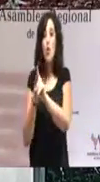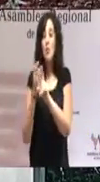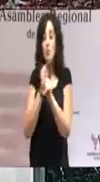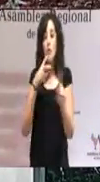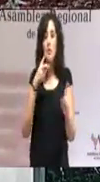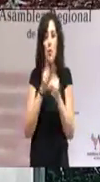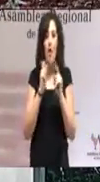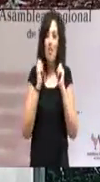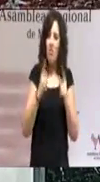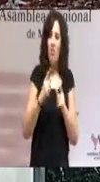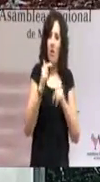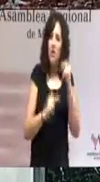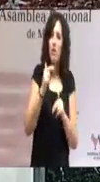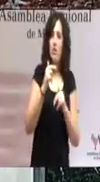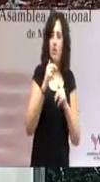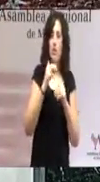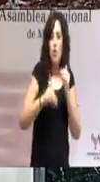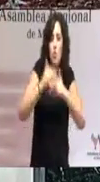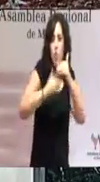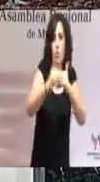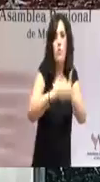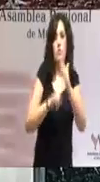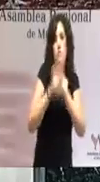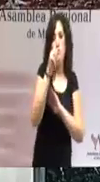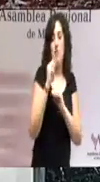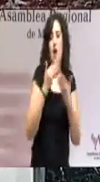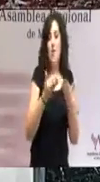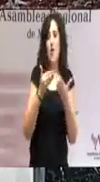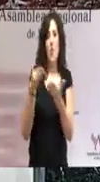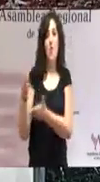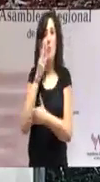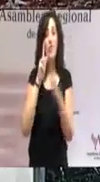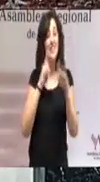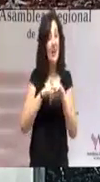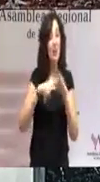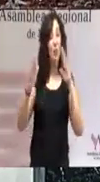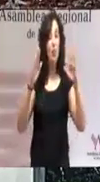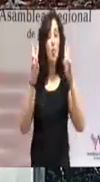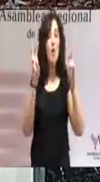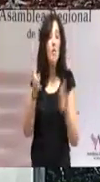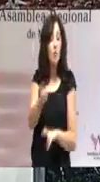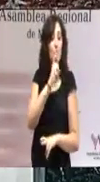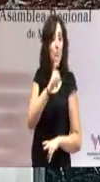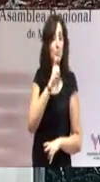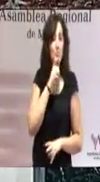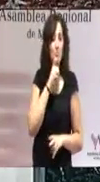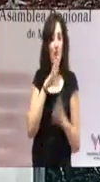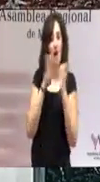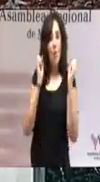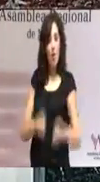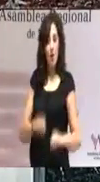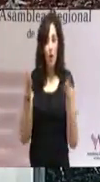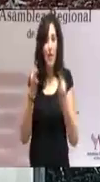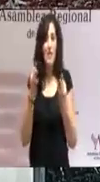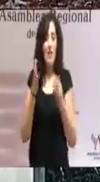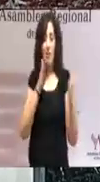constructivo, porque estamos ante un tiempo nuevo, estamos ante un tiempo muy complejo. Hay que hacer acuerdos,